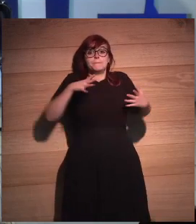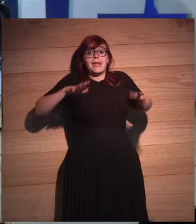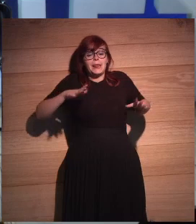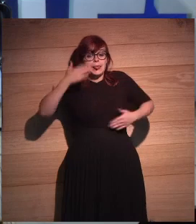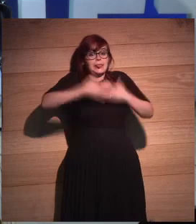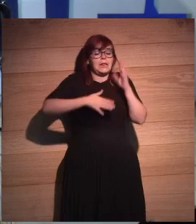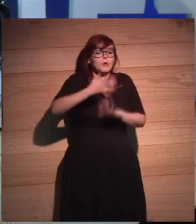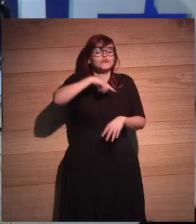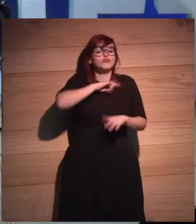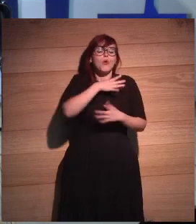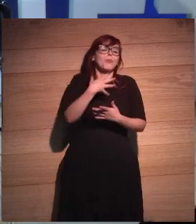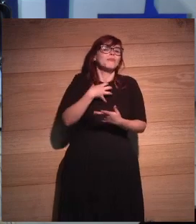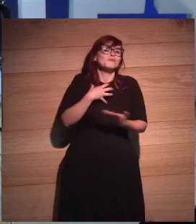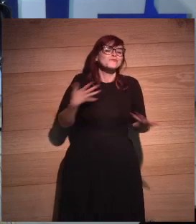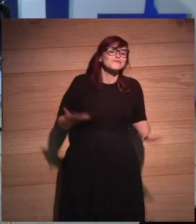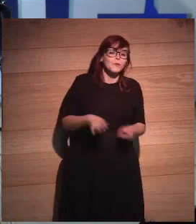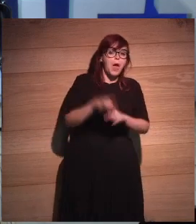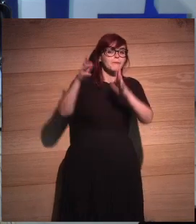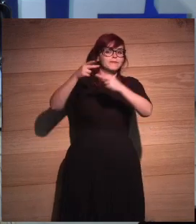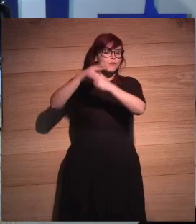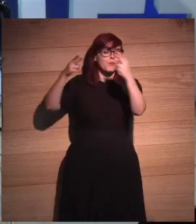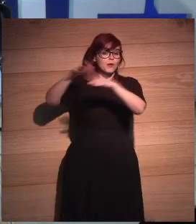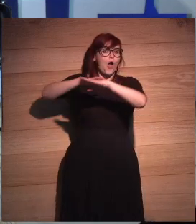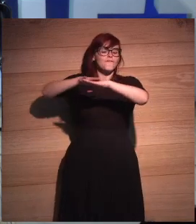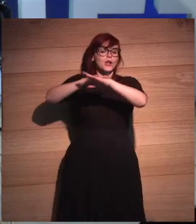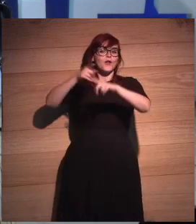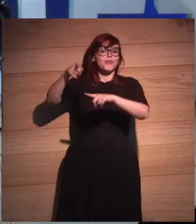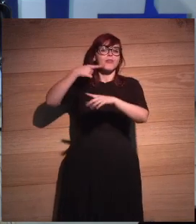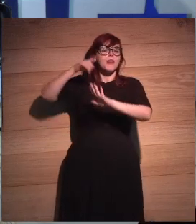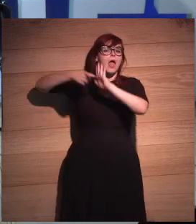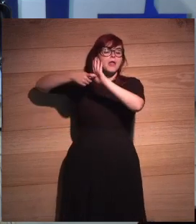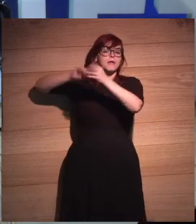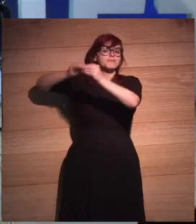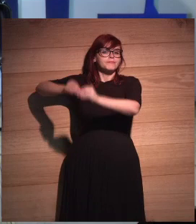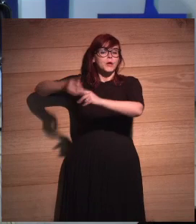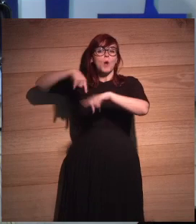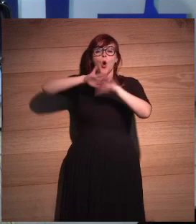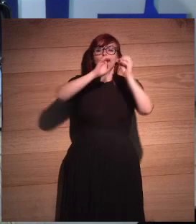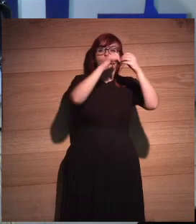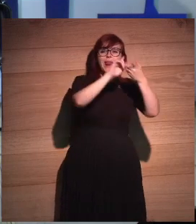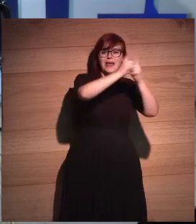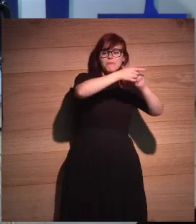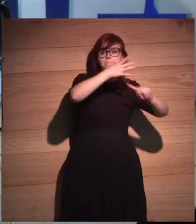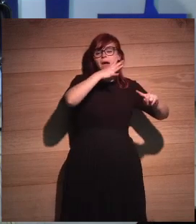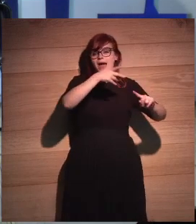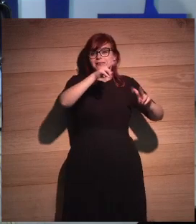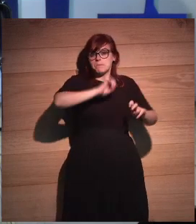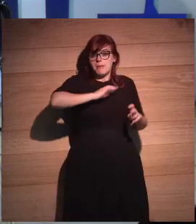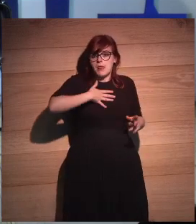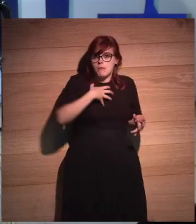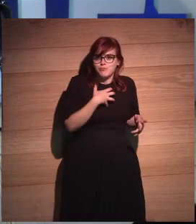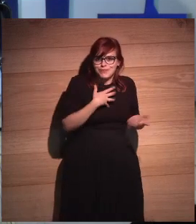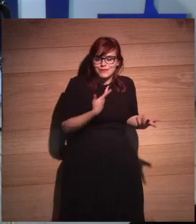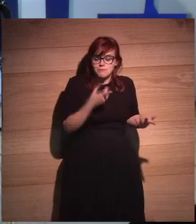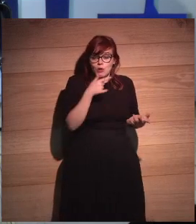es. Nosotros no podemos mandarle a una administración pública o a un gobierno que legisle X cosa, ni le puedo decir a Google, cambia estos términos de servicio mañana. No lo van a